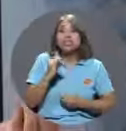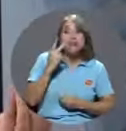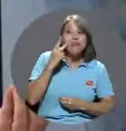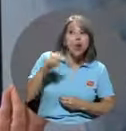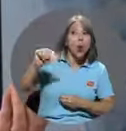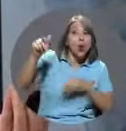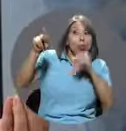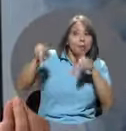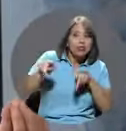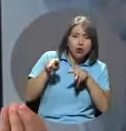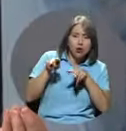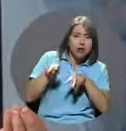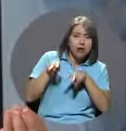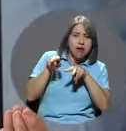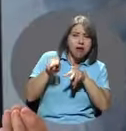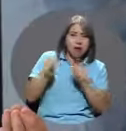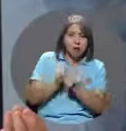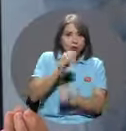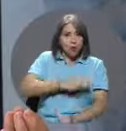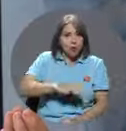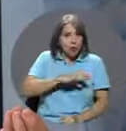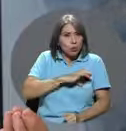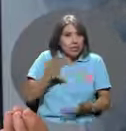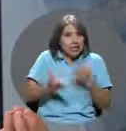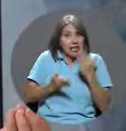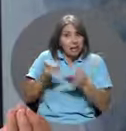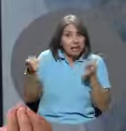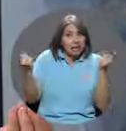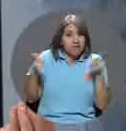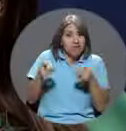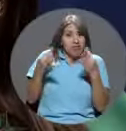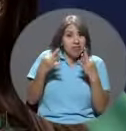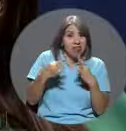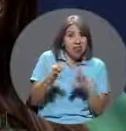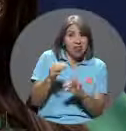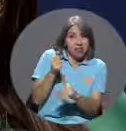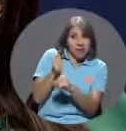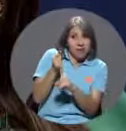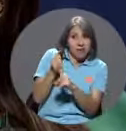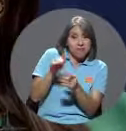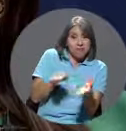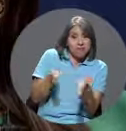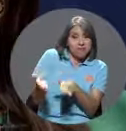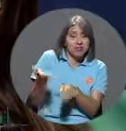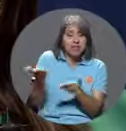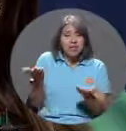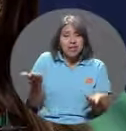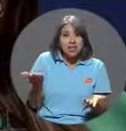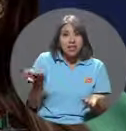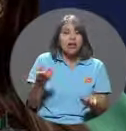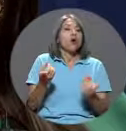alguien está desarrollando algunas conductas que podrían llevar a un intento suicida?